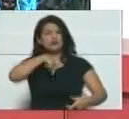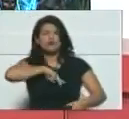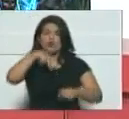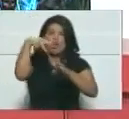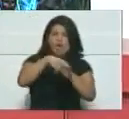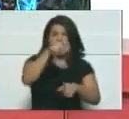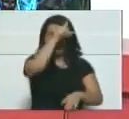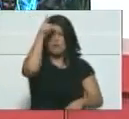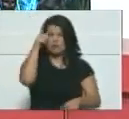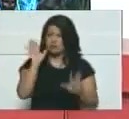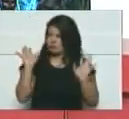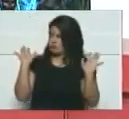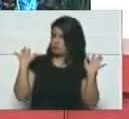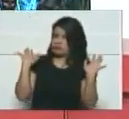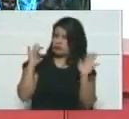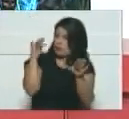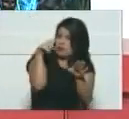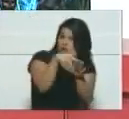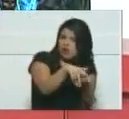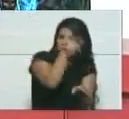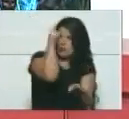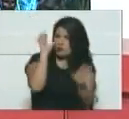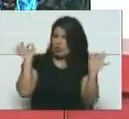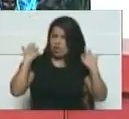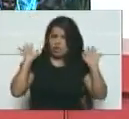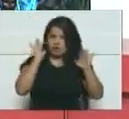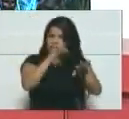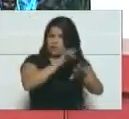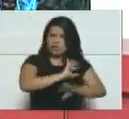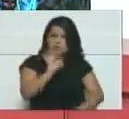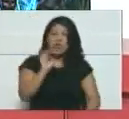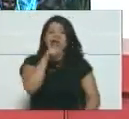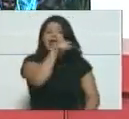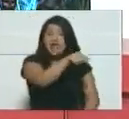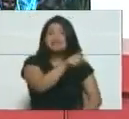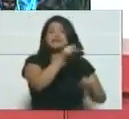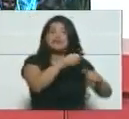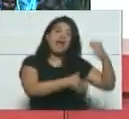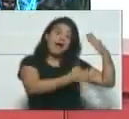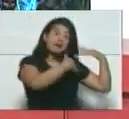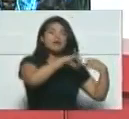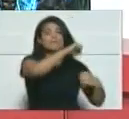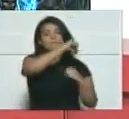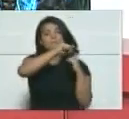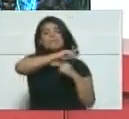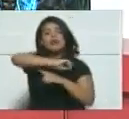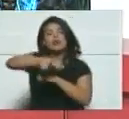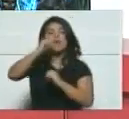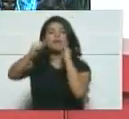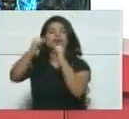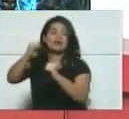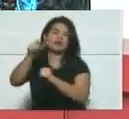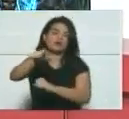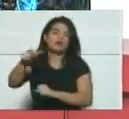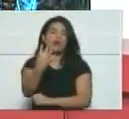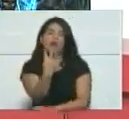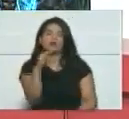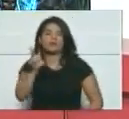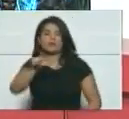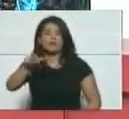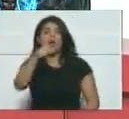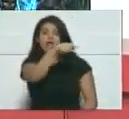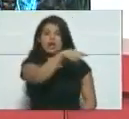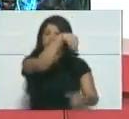de Ramo Verde no se le ha hecho nada. Él le hizo a 43 venezolanos, los mandó a asesinar, es distinto. Está ya en su cueva metido, como debe